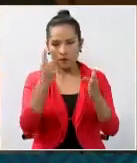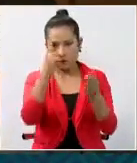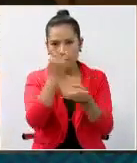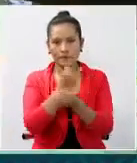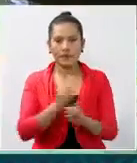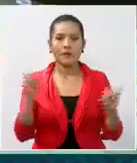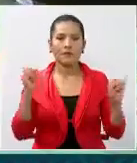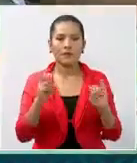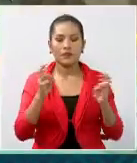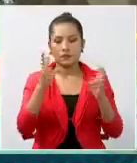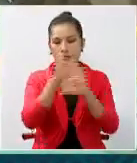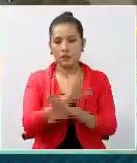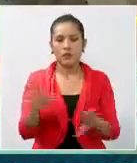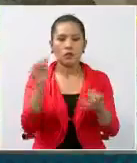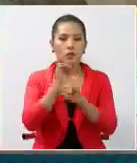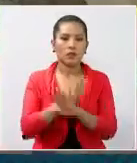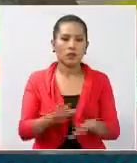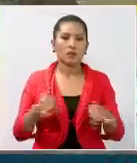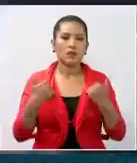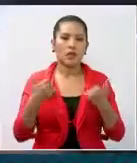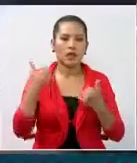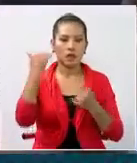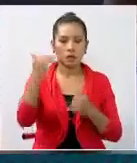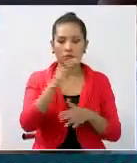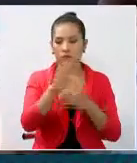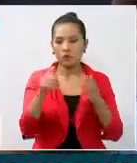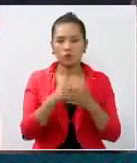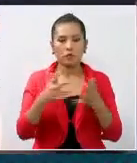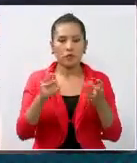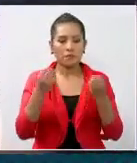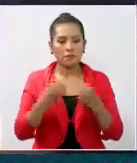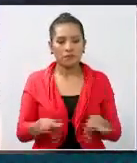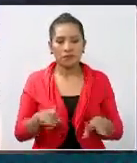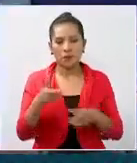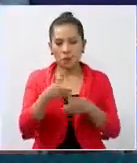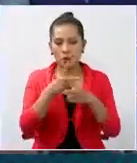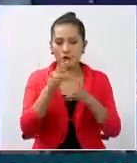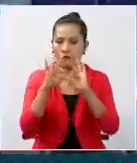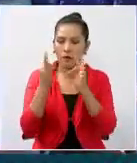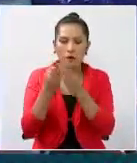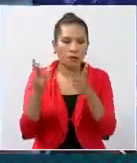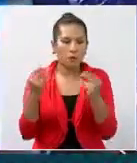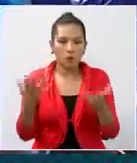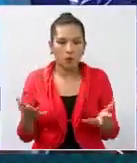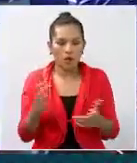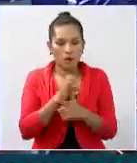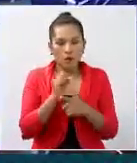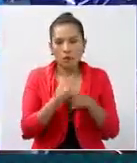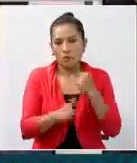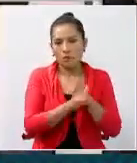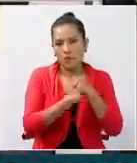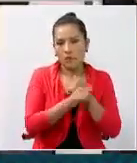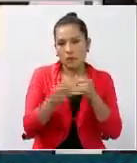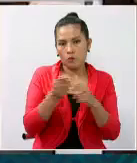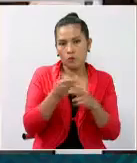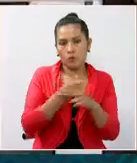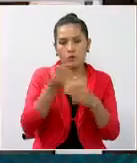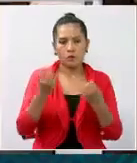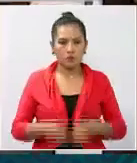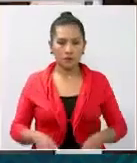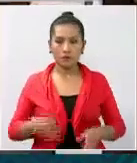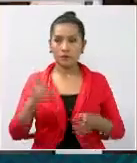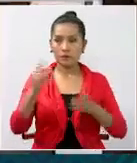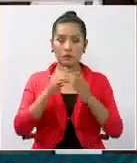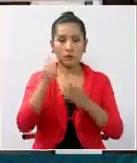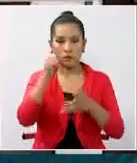de las niñas, niños y adolescentes que han perdido el cuidado familiar o que están en riesgo de perderlo. La gerente del programa de